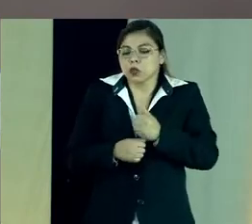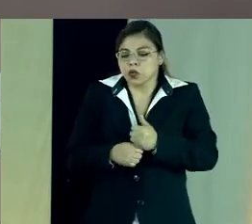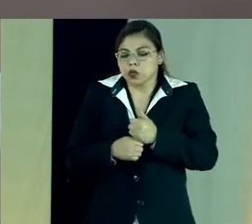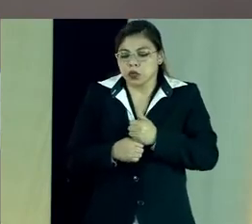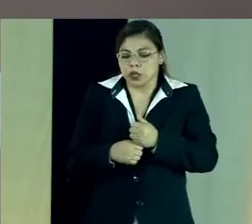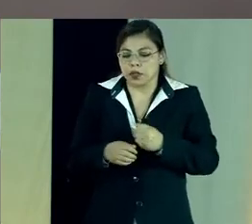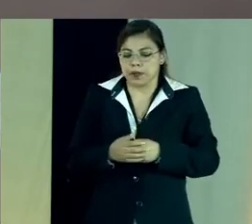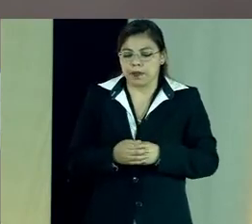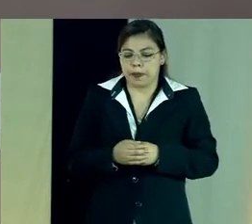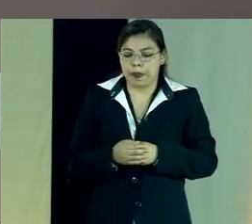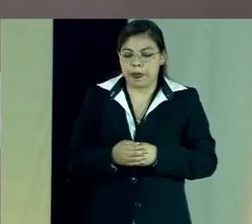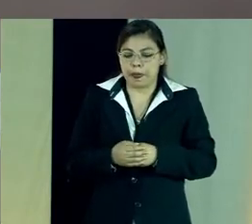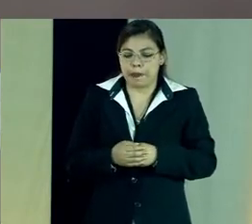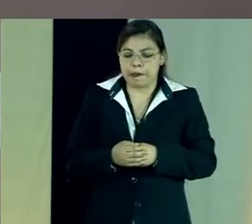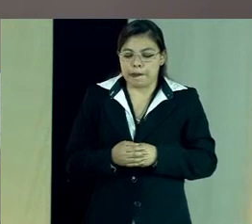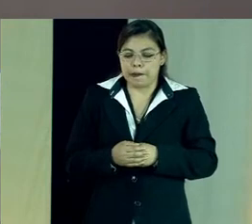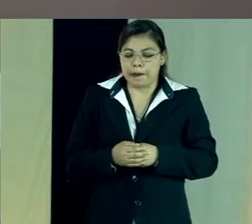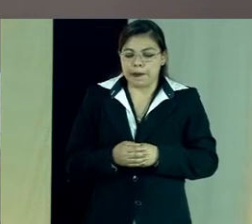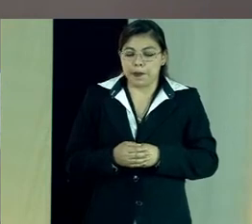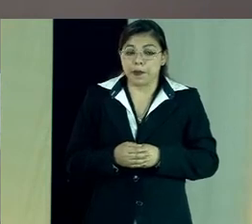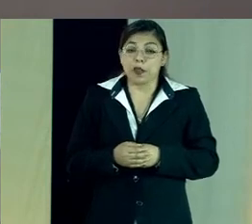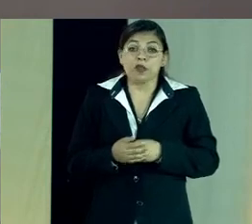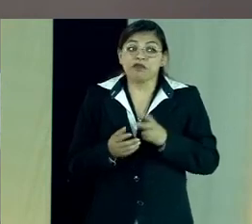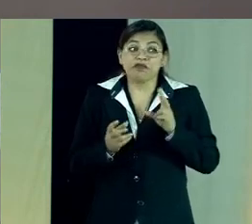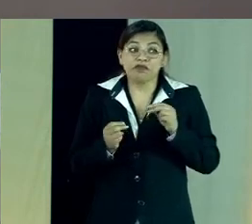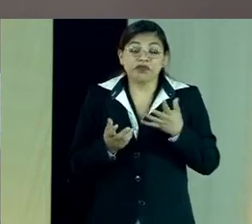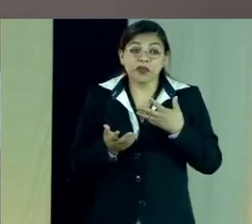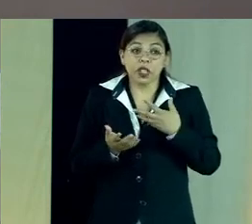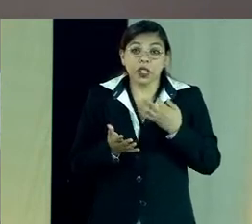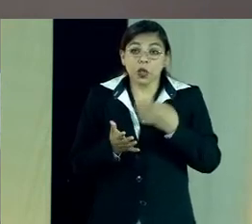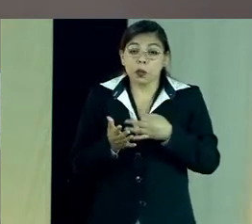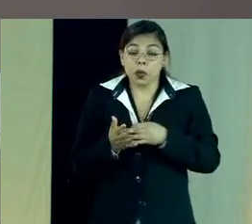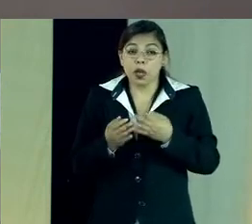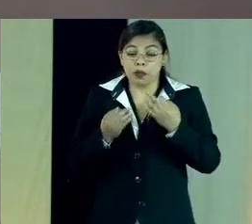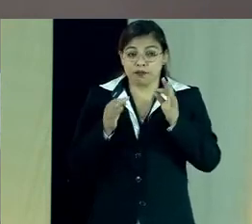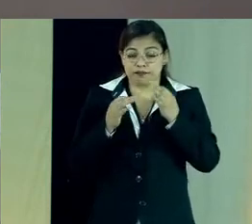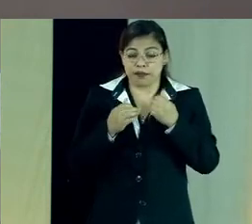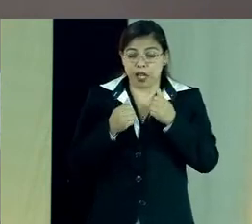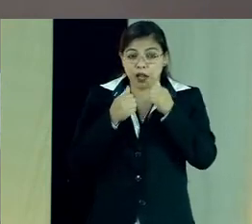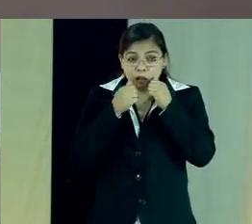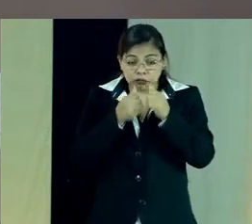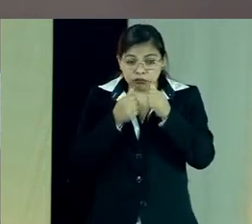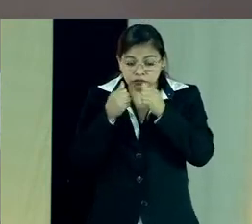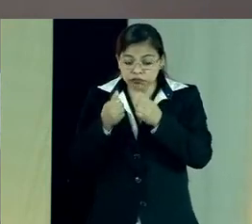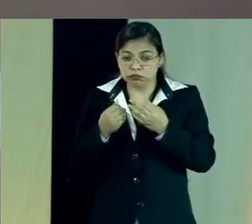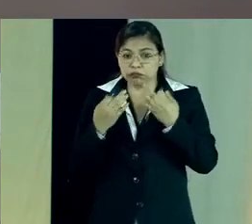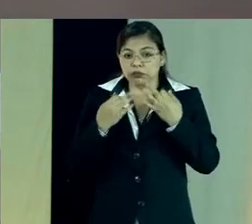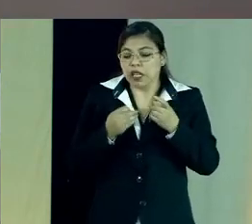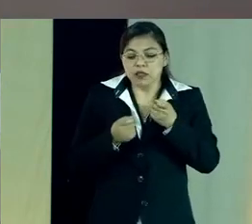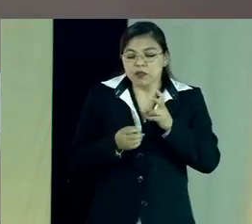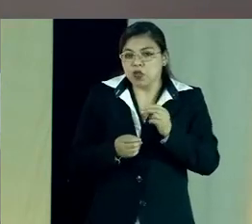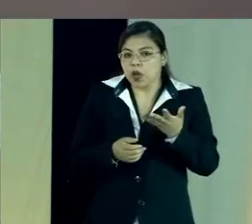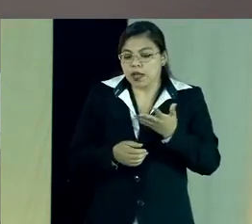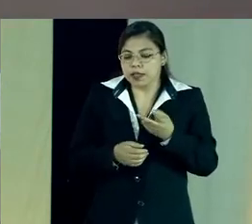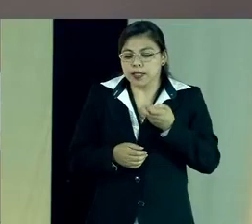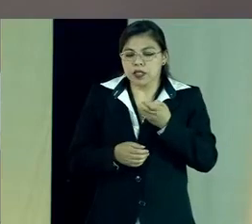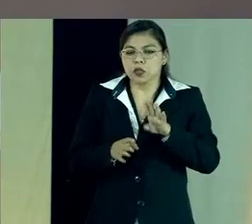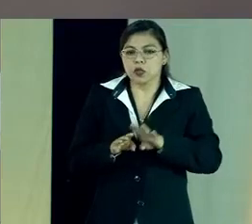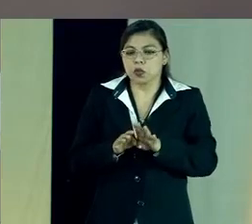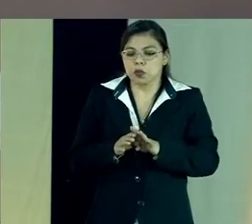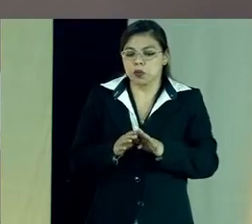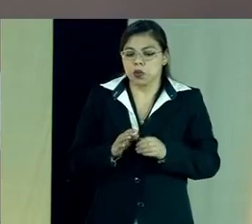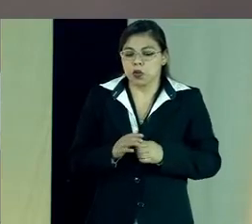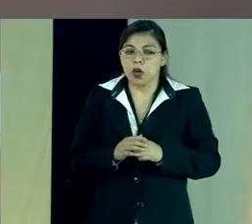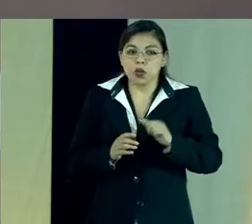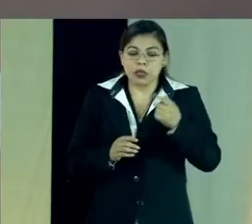paciente por la eficiencia y la productividad al ser que una silla al lado del